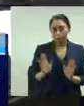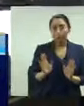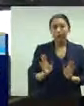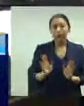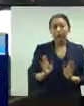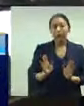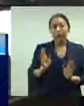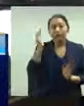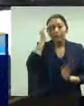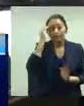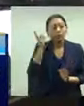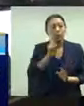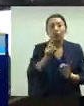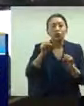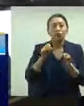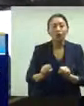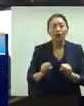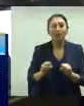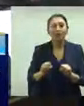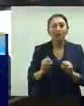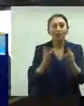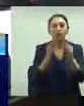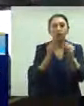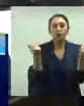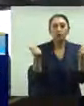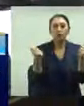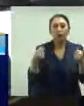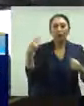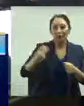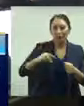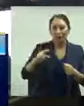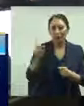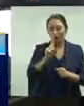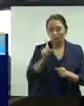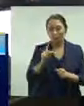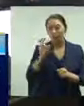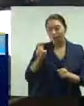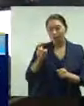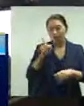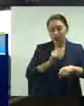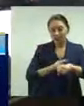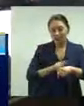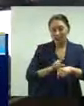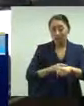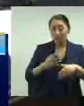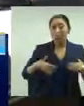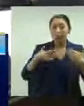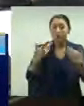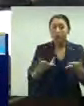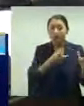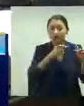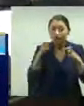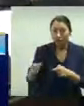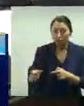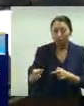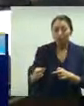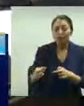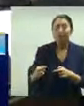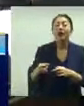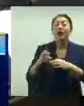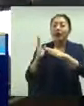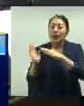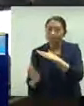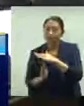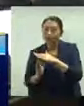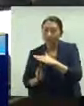varita mágica ni solucionarlo ahorita, sino es solucionarlo en el tiempo y brindarle a la población a partir de este momento construir y sentar las bases